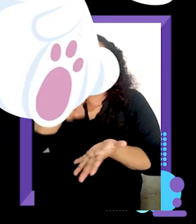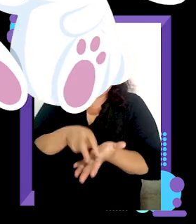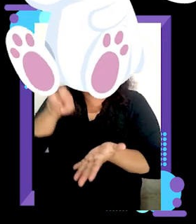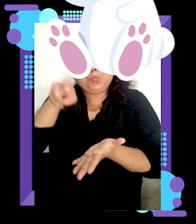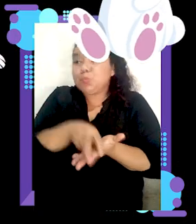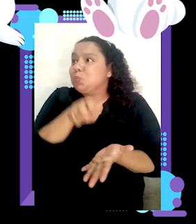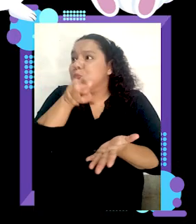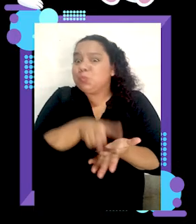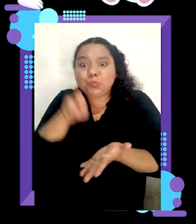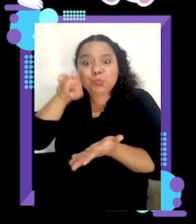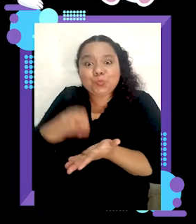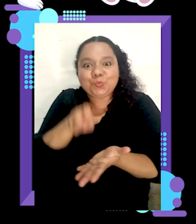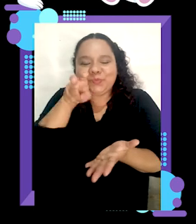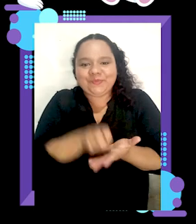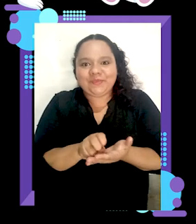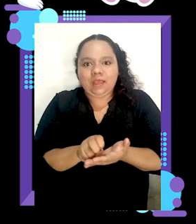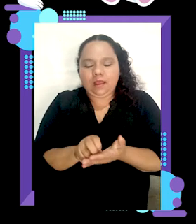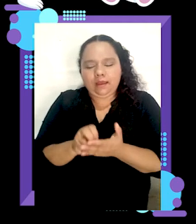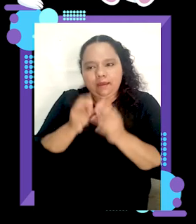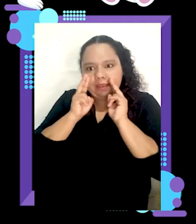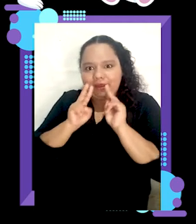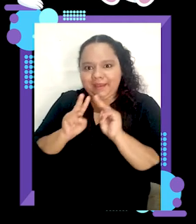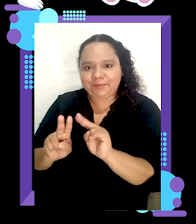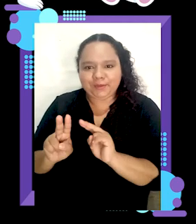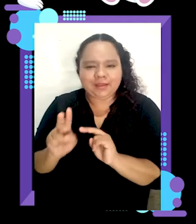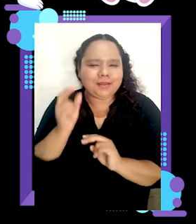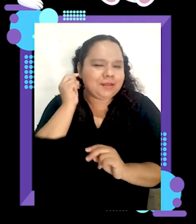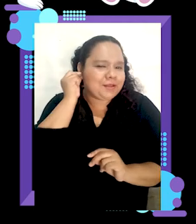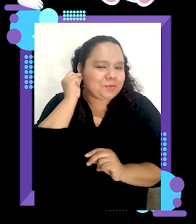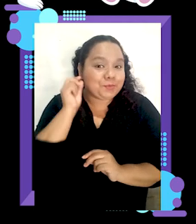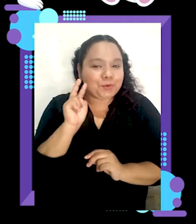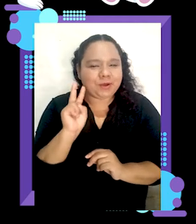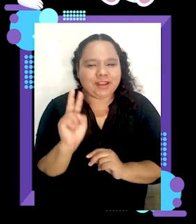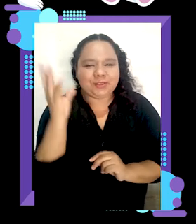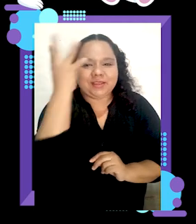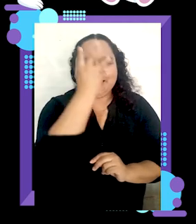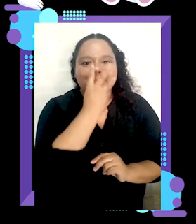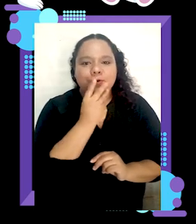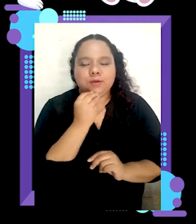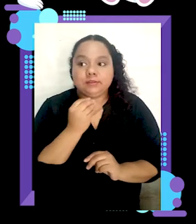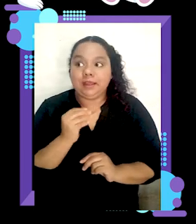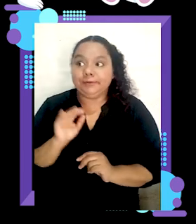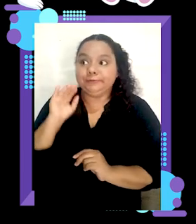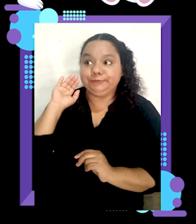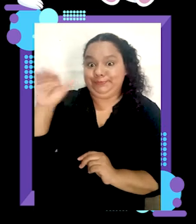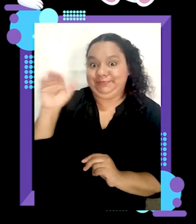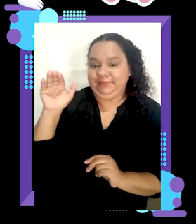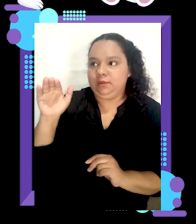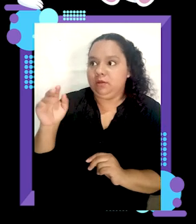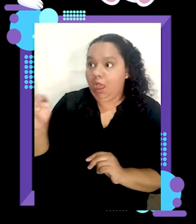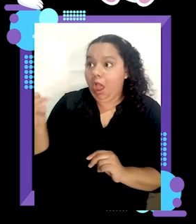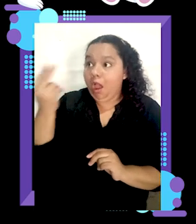repente vio a dos hermosas damas y les preguntó, ¿alguna vez han visto montar a un caballo tigre?